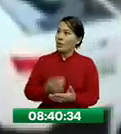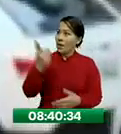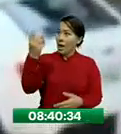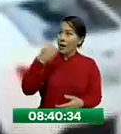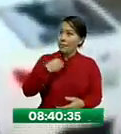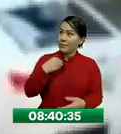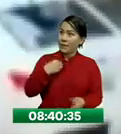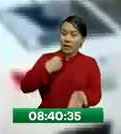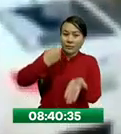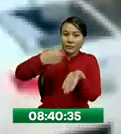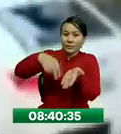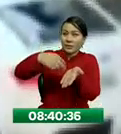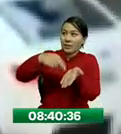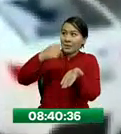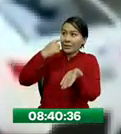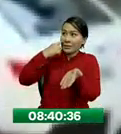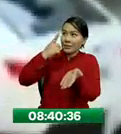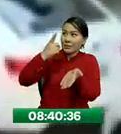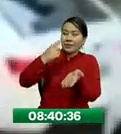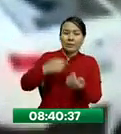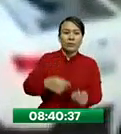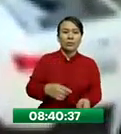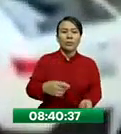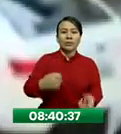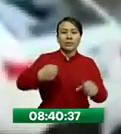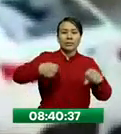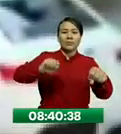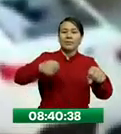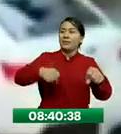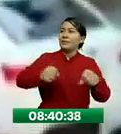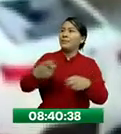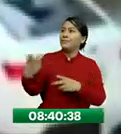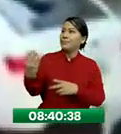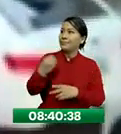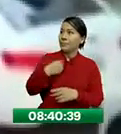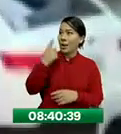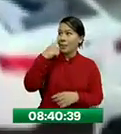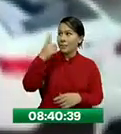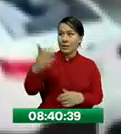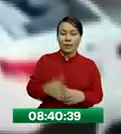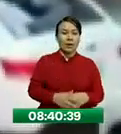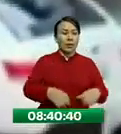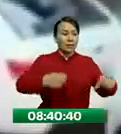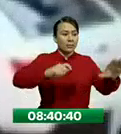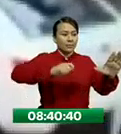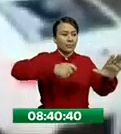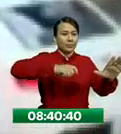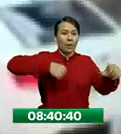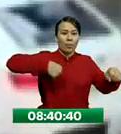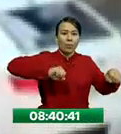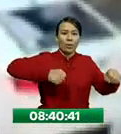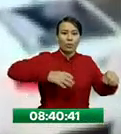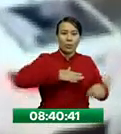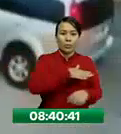la zona, llegó hasta el punto, tomó algún arma y encendió la motocicleta.